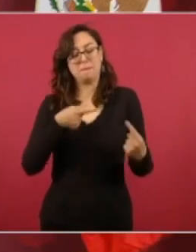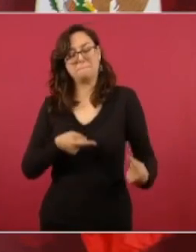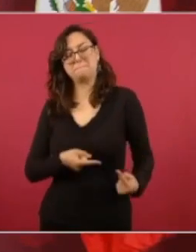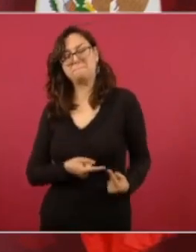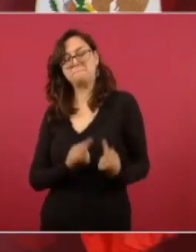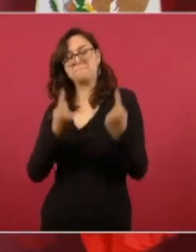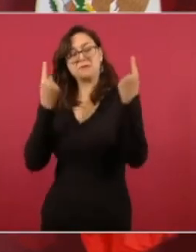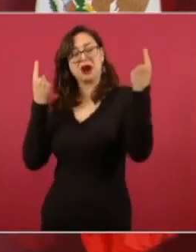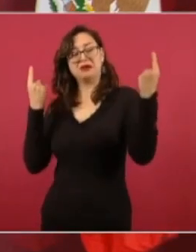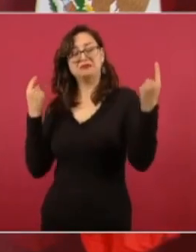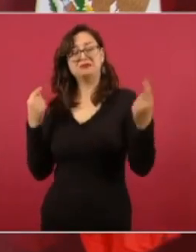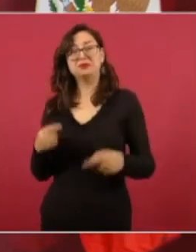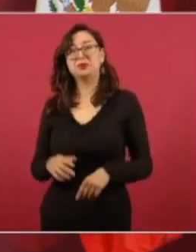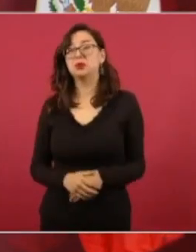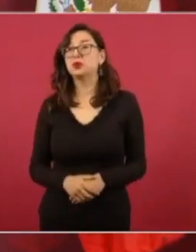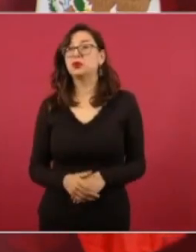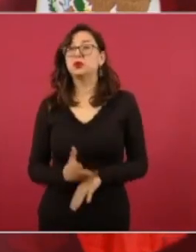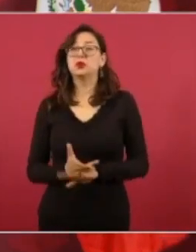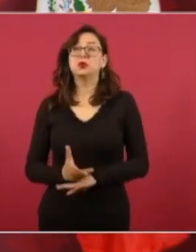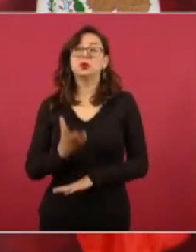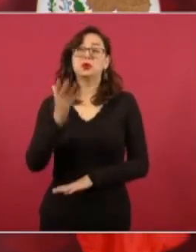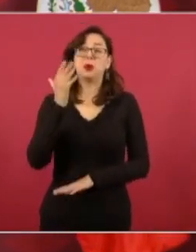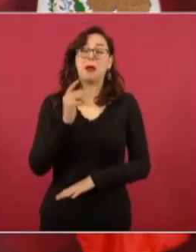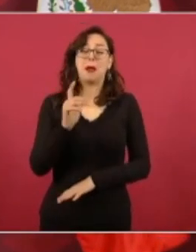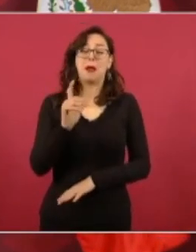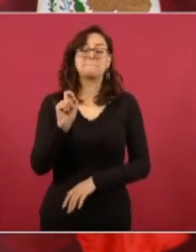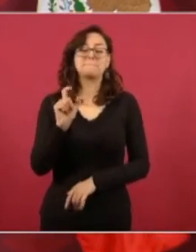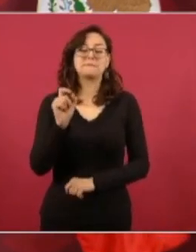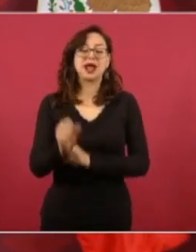desde hace 20 años o más,